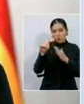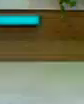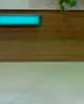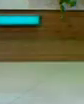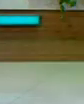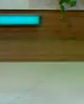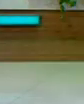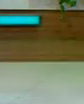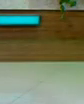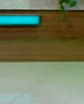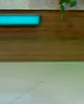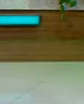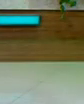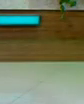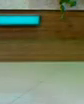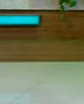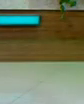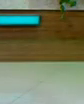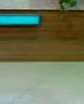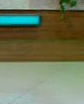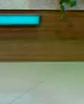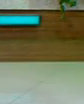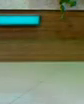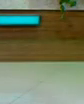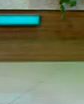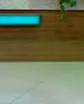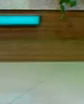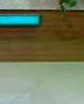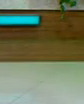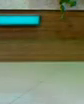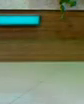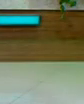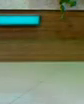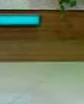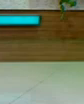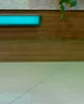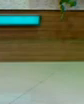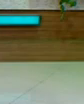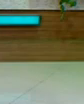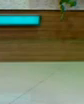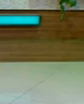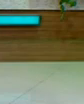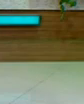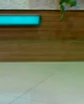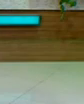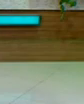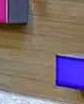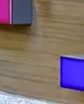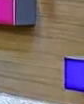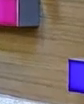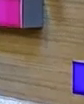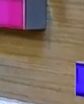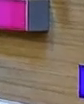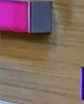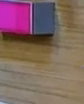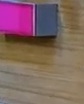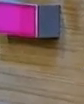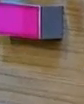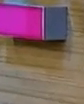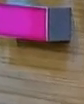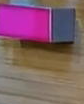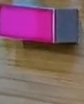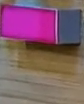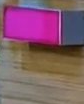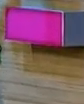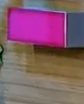distintos actores, pero estamos en ese camino. No, ¿no? Estos planteamientos de revocatorio al presidente, ¿qué le sugieren a